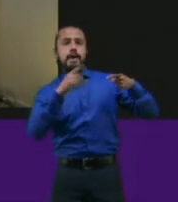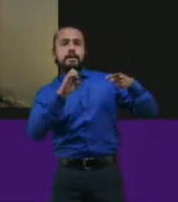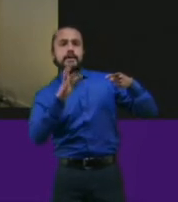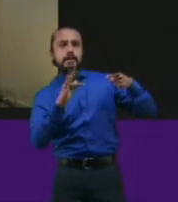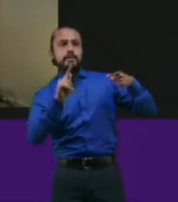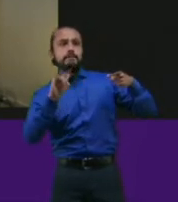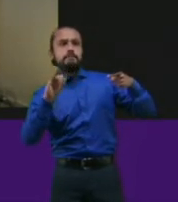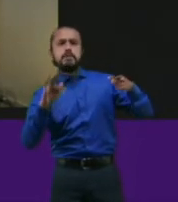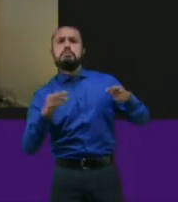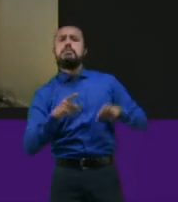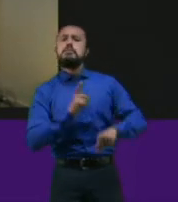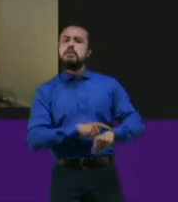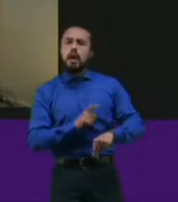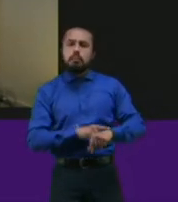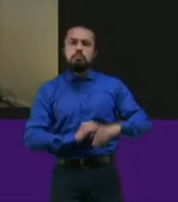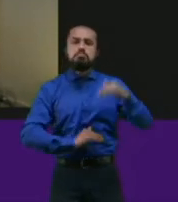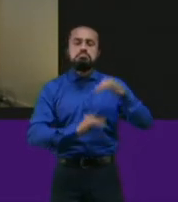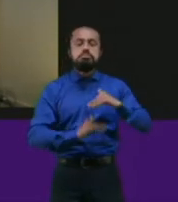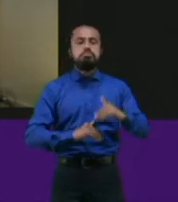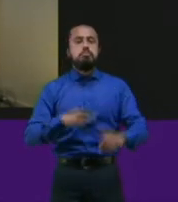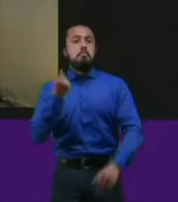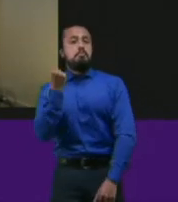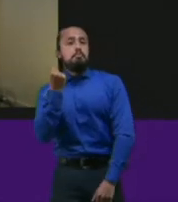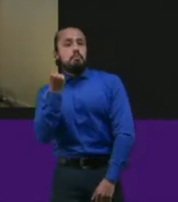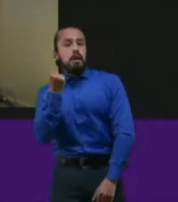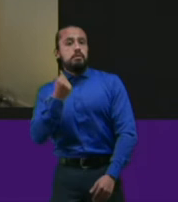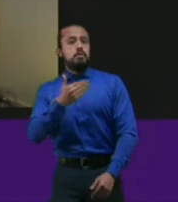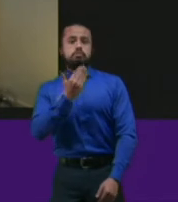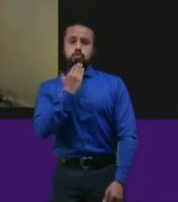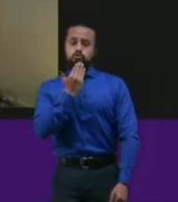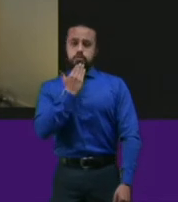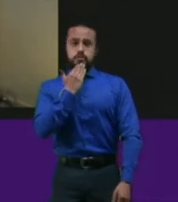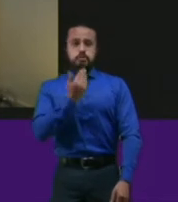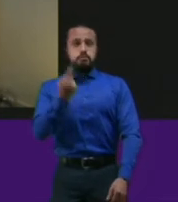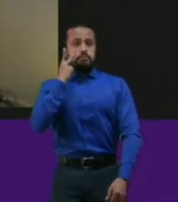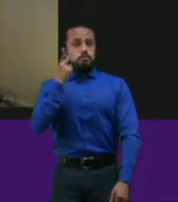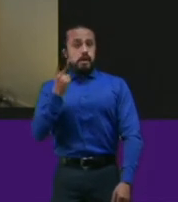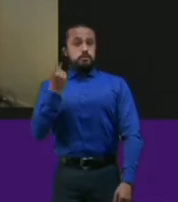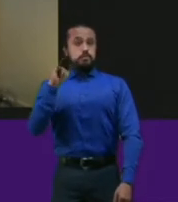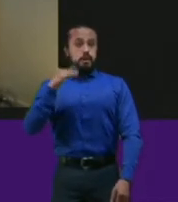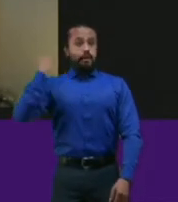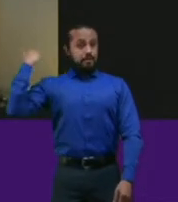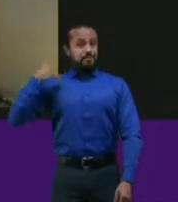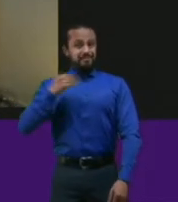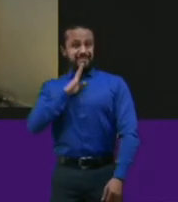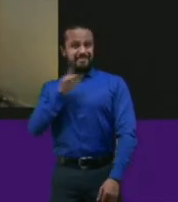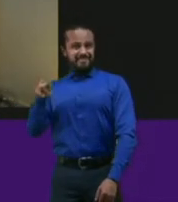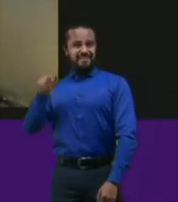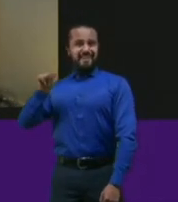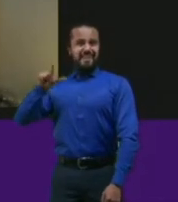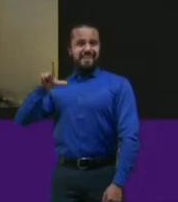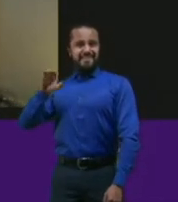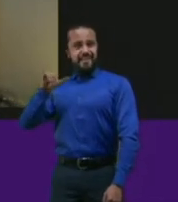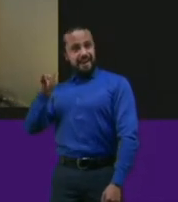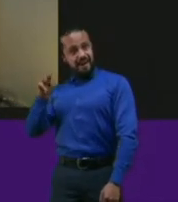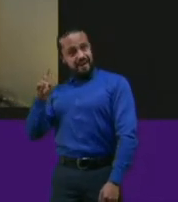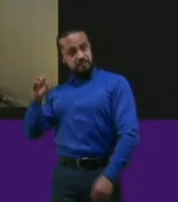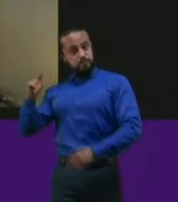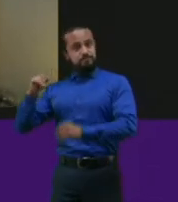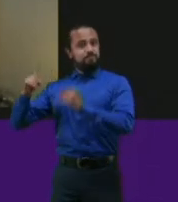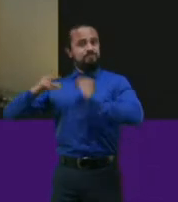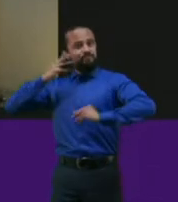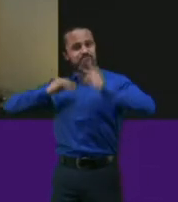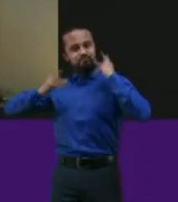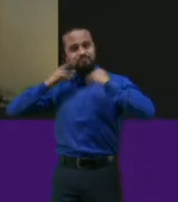tiempo, pierden menos dinero, pivotean, y hablamos de esto que hablaba también ahorita Alejandro, de ese laboratorio de